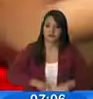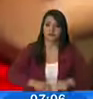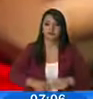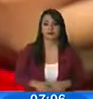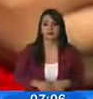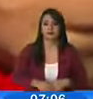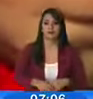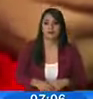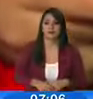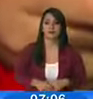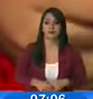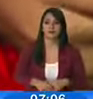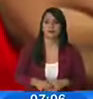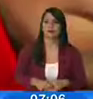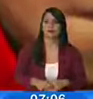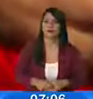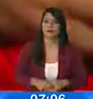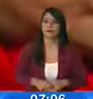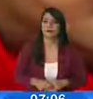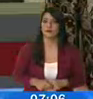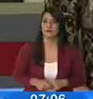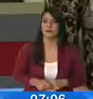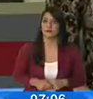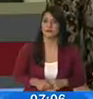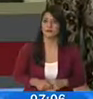antecedente. Informó José Morales.